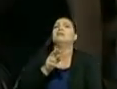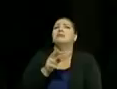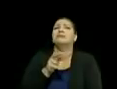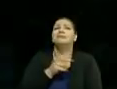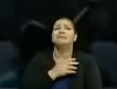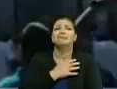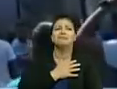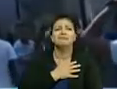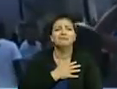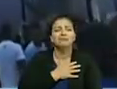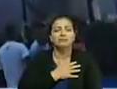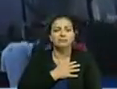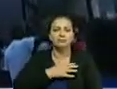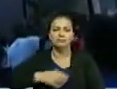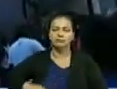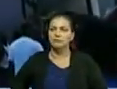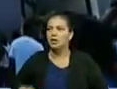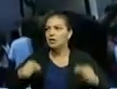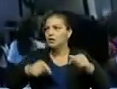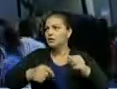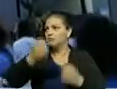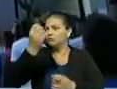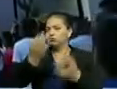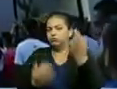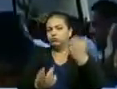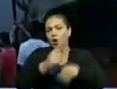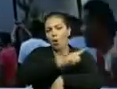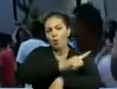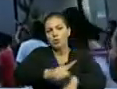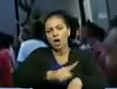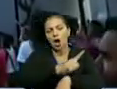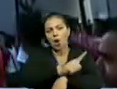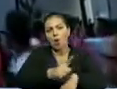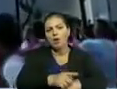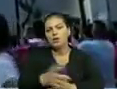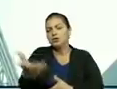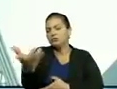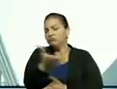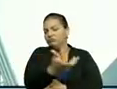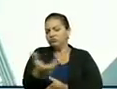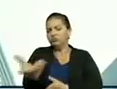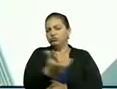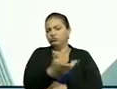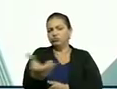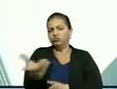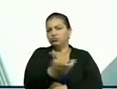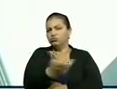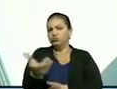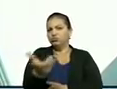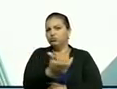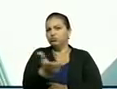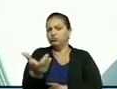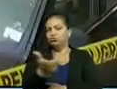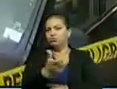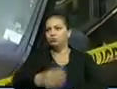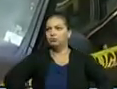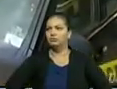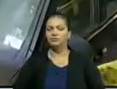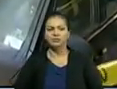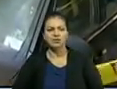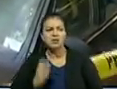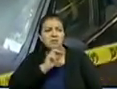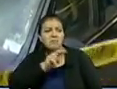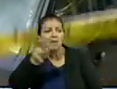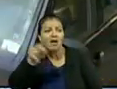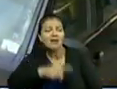Ya tiene una hora, ya está un poco para los buenos bomberos, gente voluntaria y todo, para estar rodeado. Hay puro chino nomás